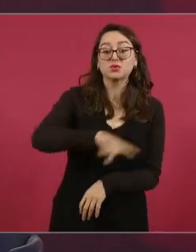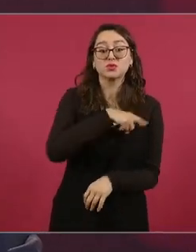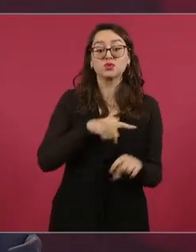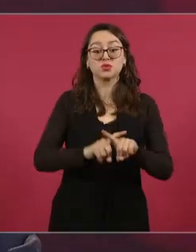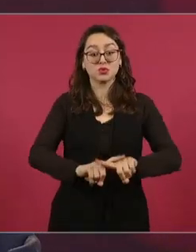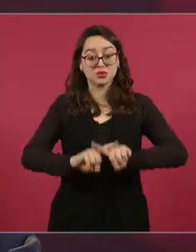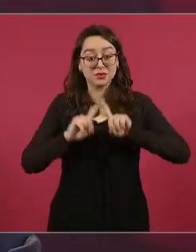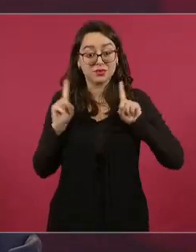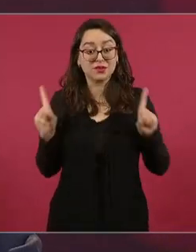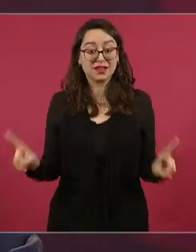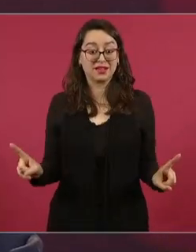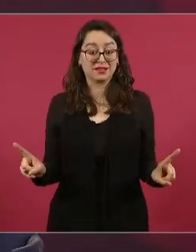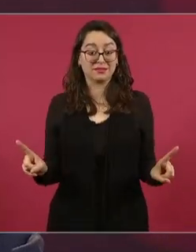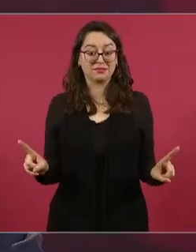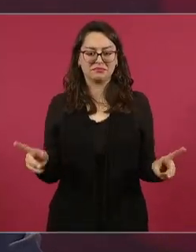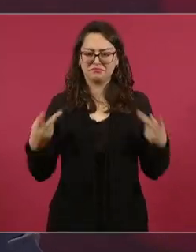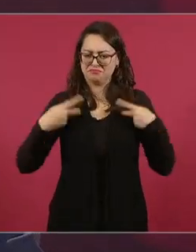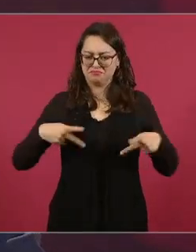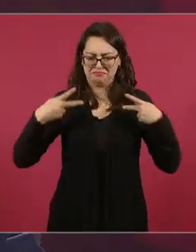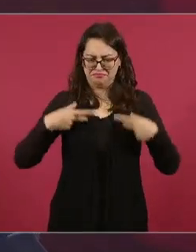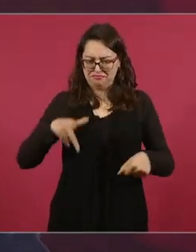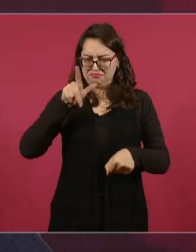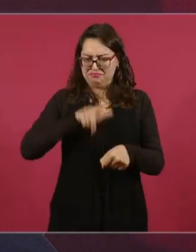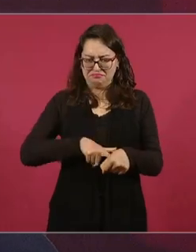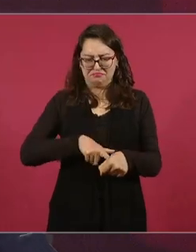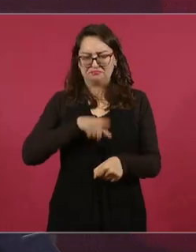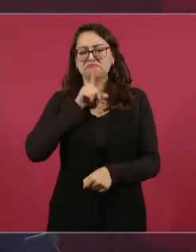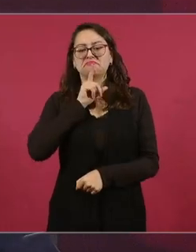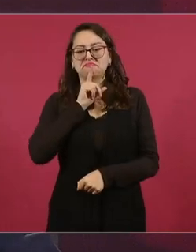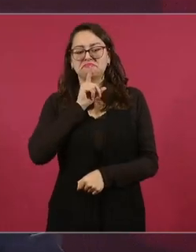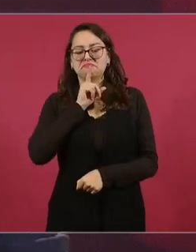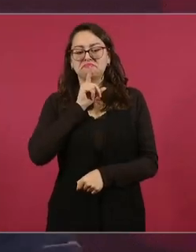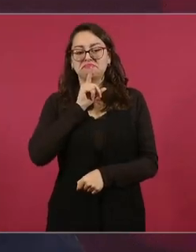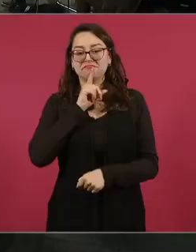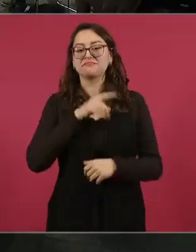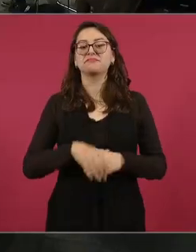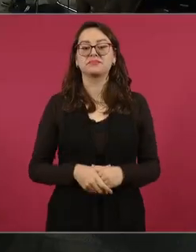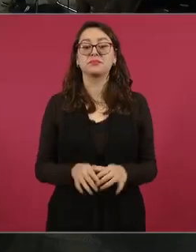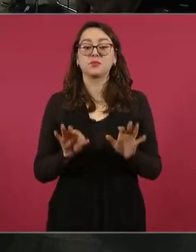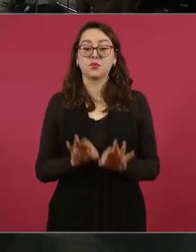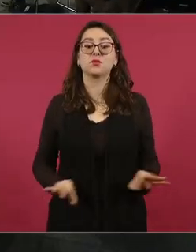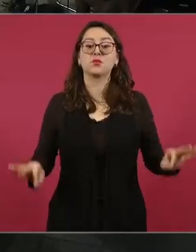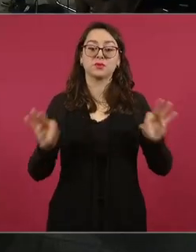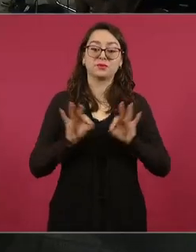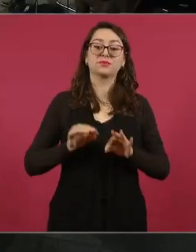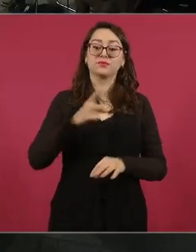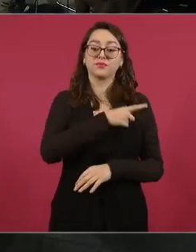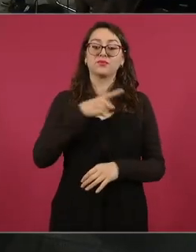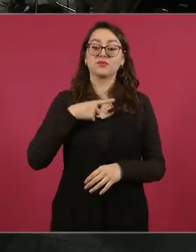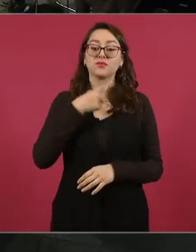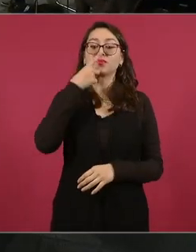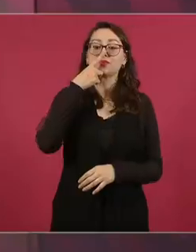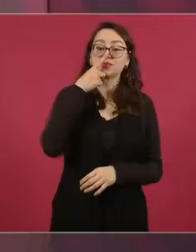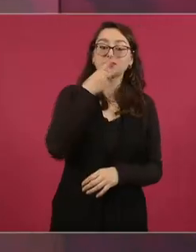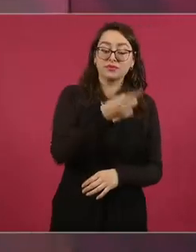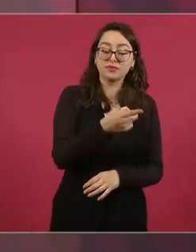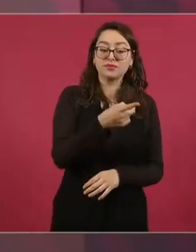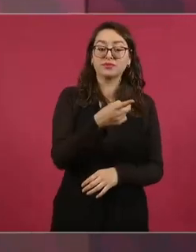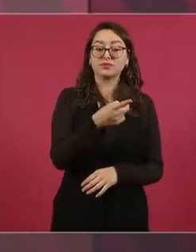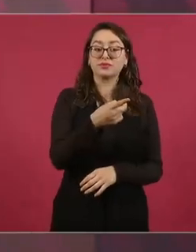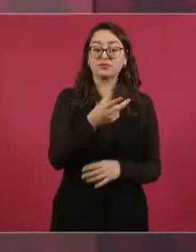personal, pero sí es importante él darle